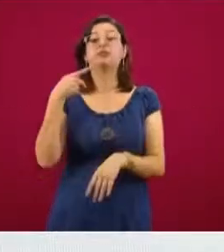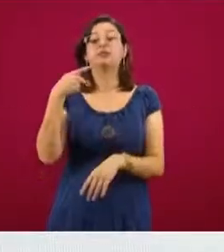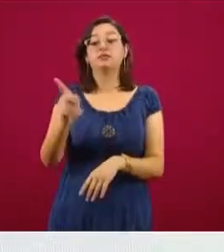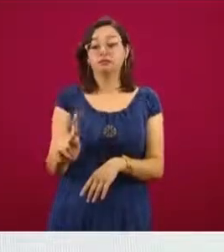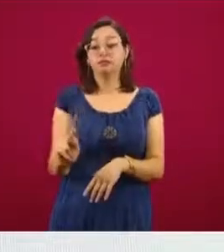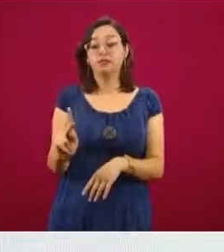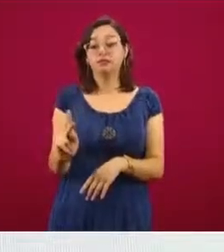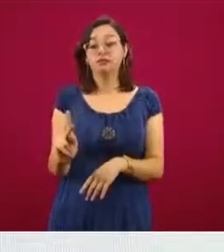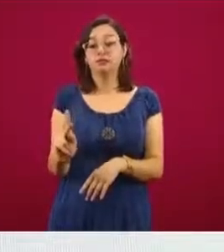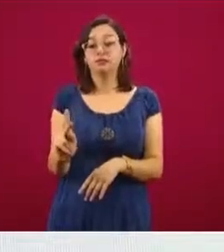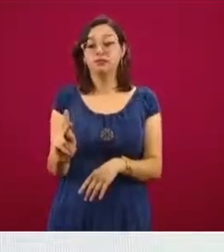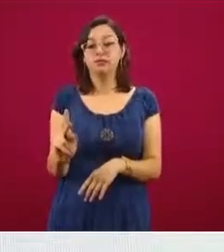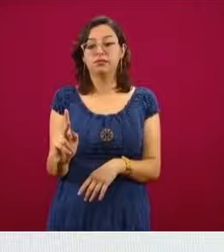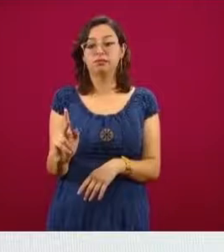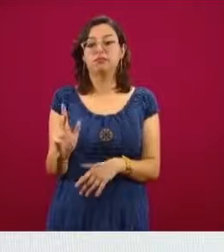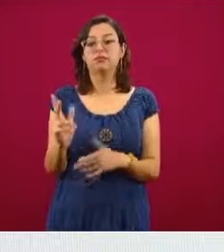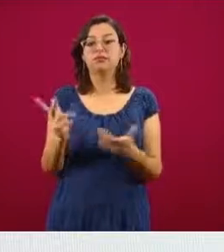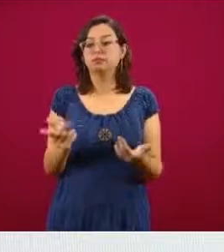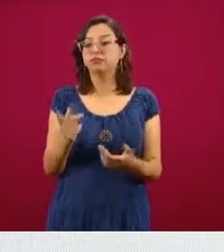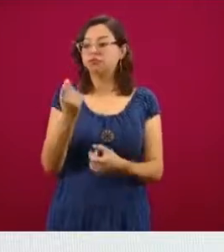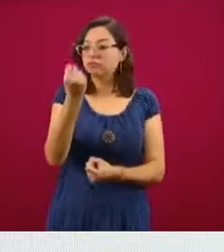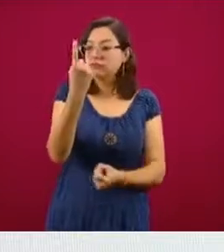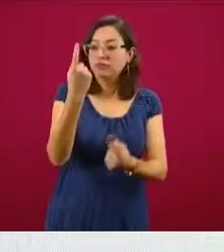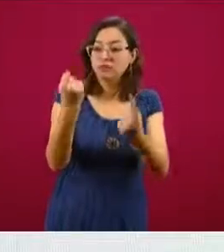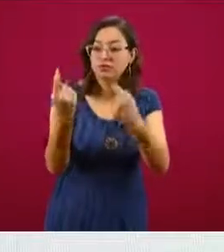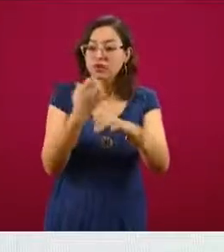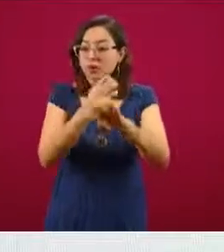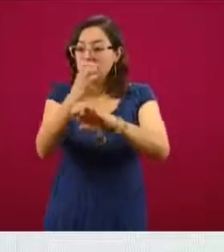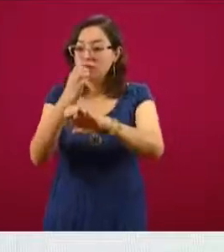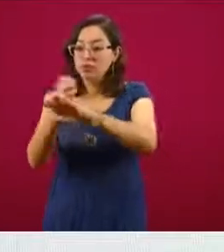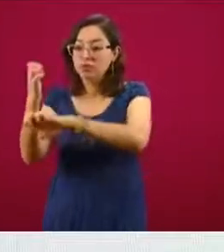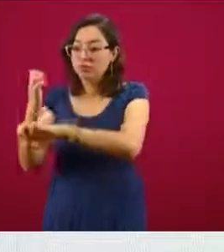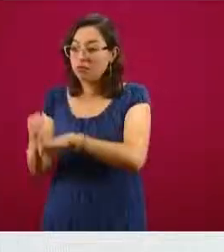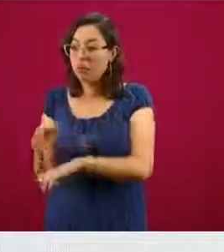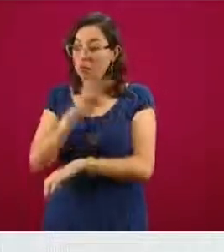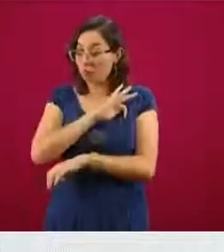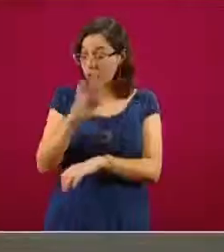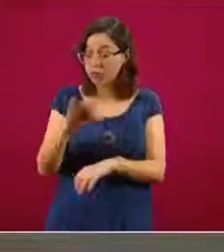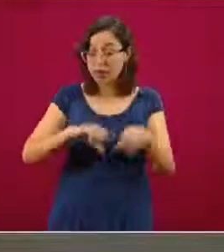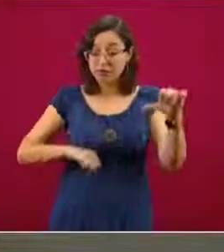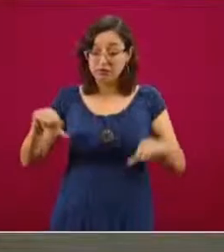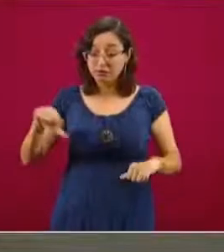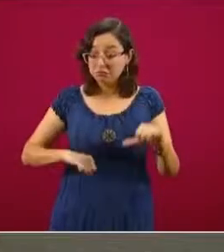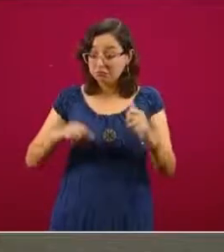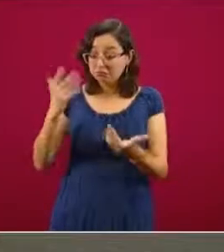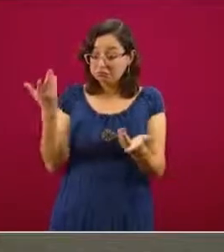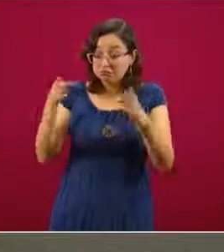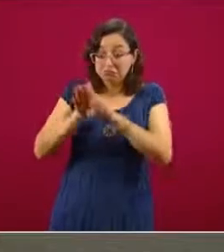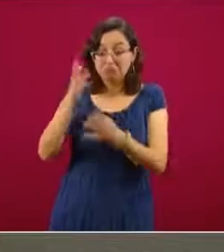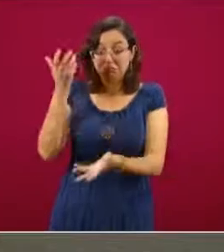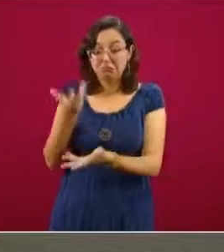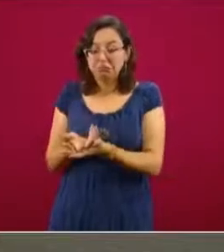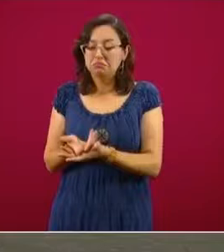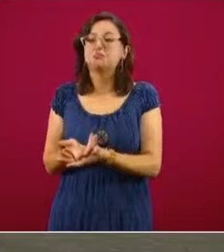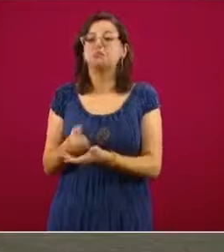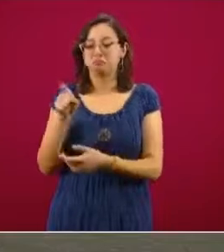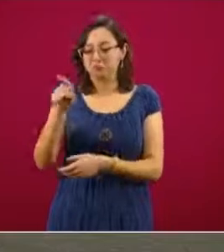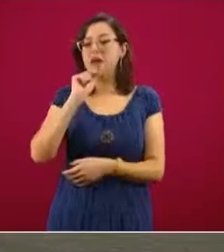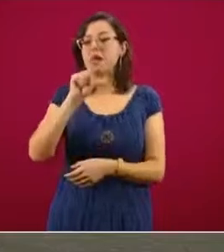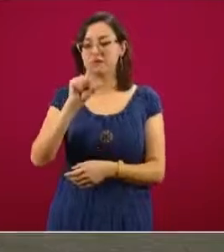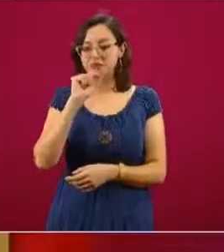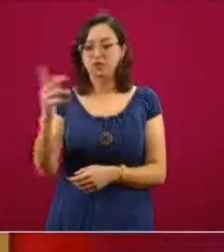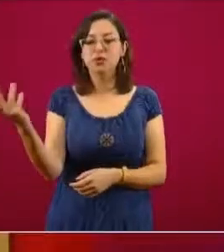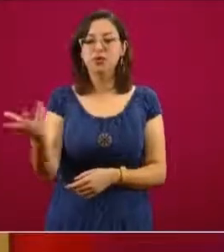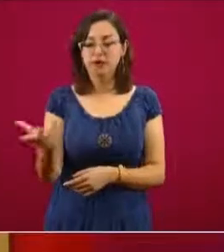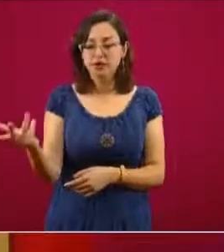se decidió que aquellos estados que pudieran entrar en suspensión inmediata así lo hicieran, fue el caso de Jalisco. Aquellos